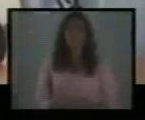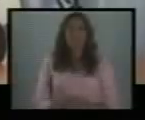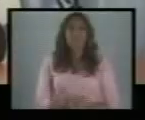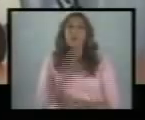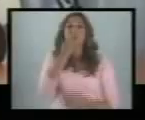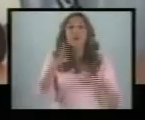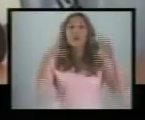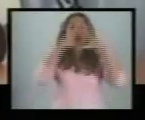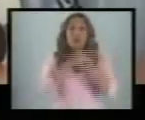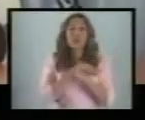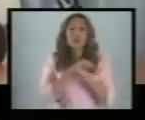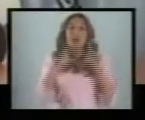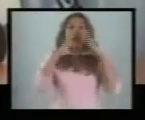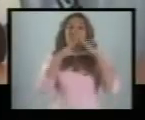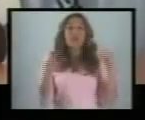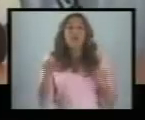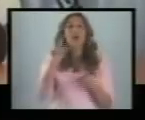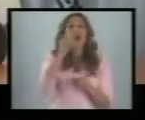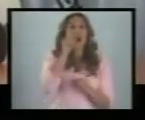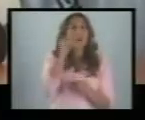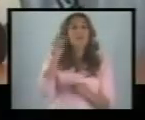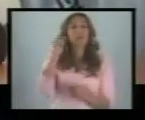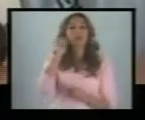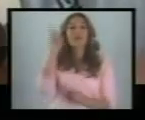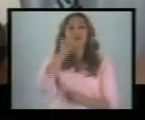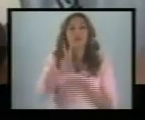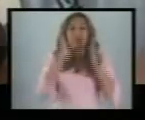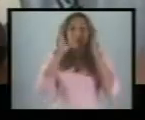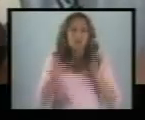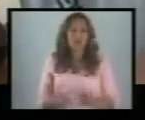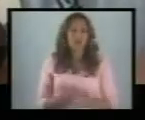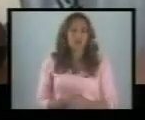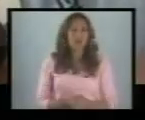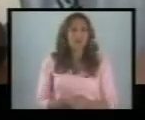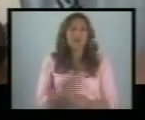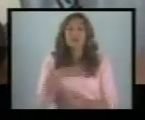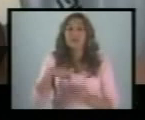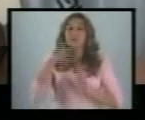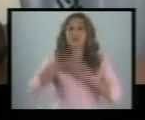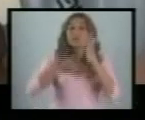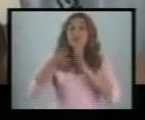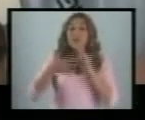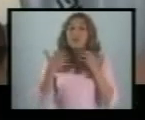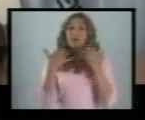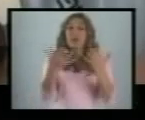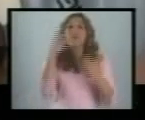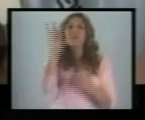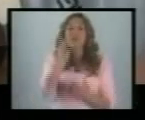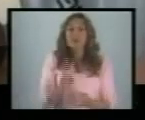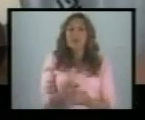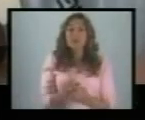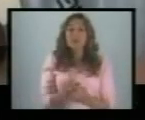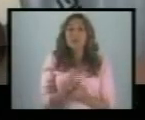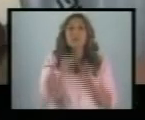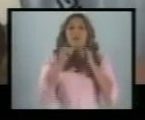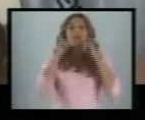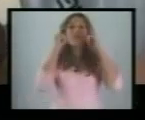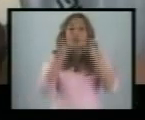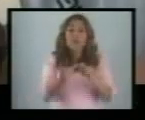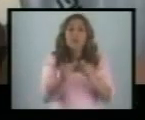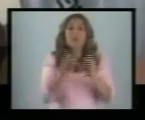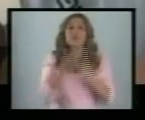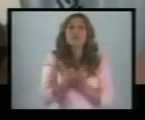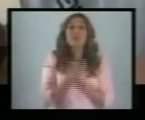Buenas noches a todas y todos los venezolanos y venezolanas. Nos dirigimos al país para informar sobre los detalles